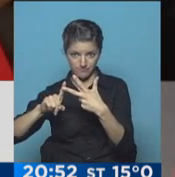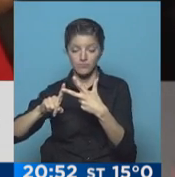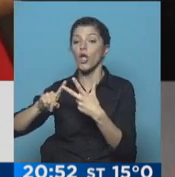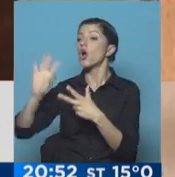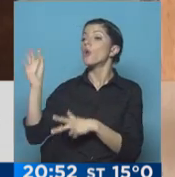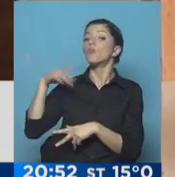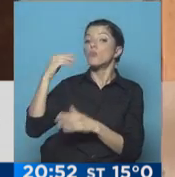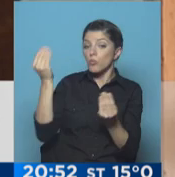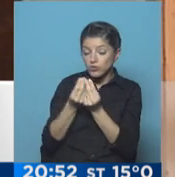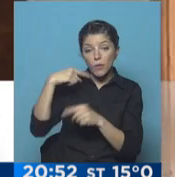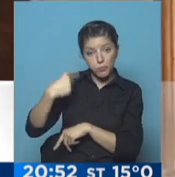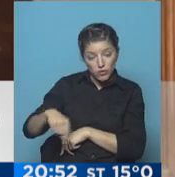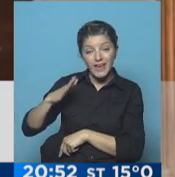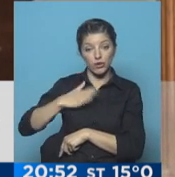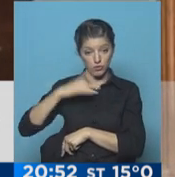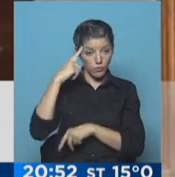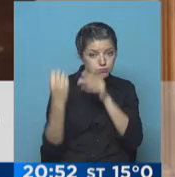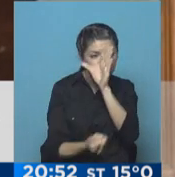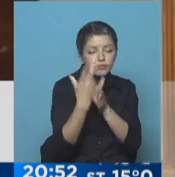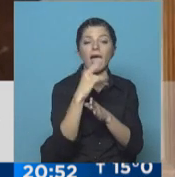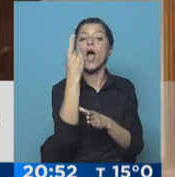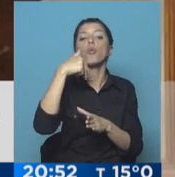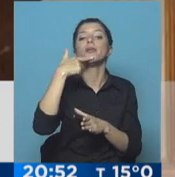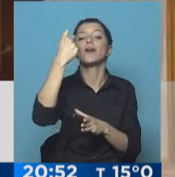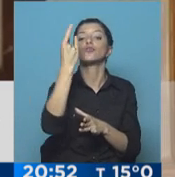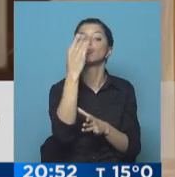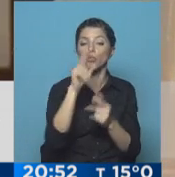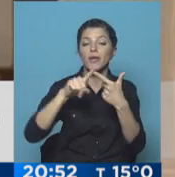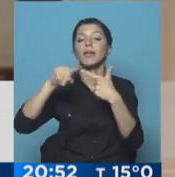podido construir en la UNASUR y en la América del Sur ha sido gracias a ellos.